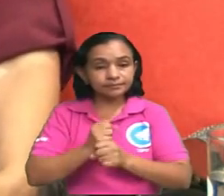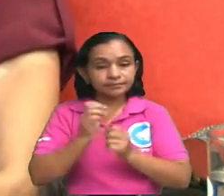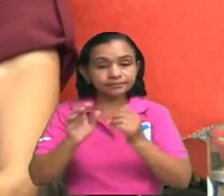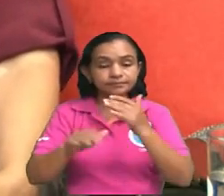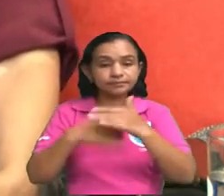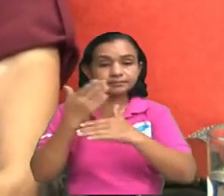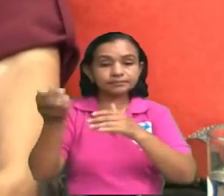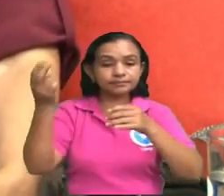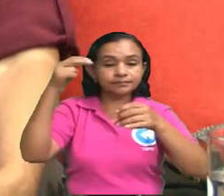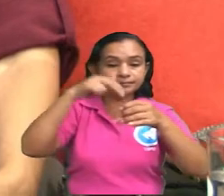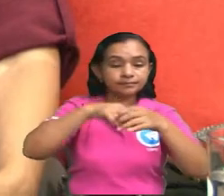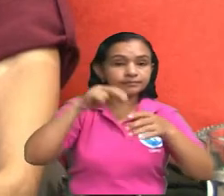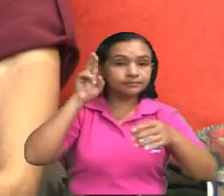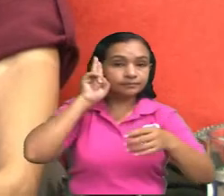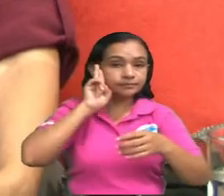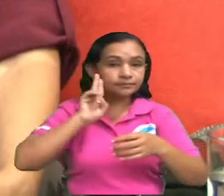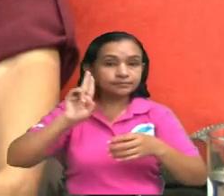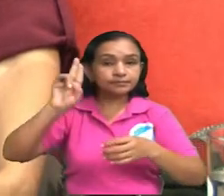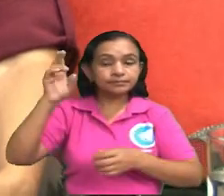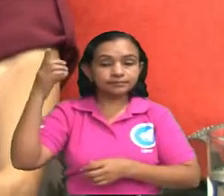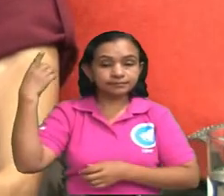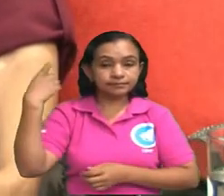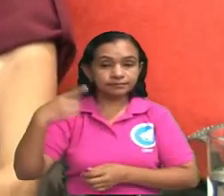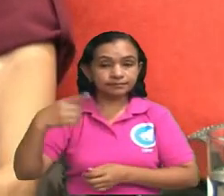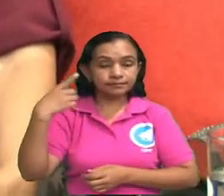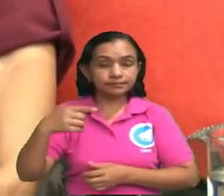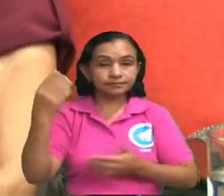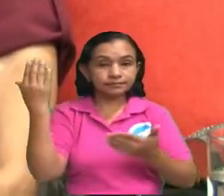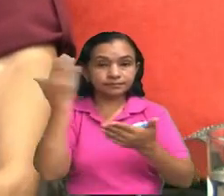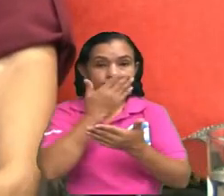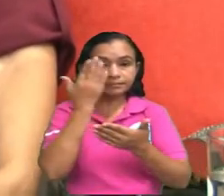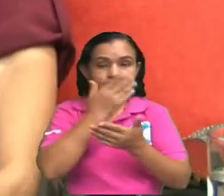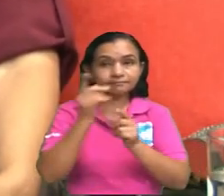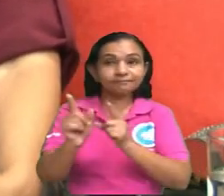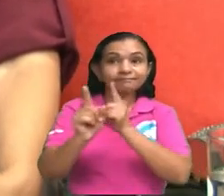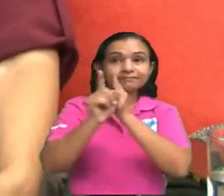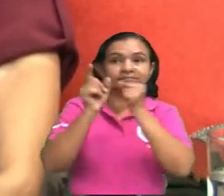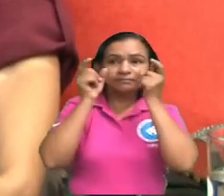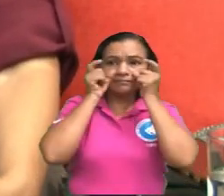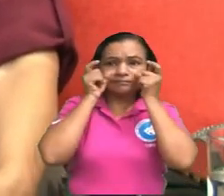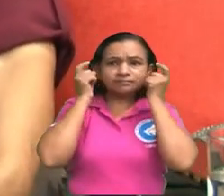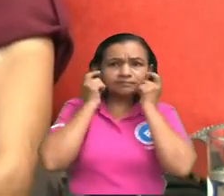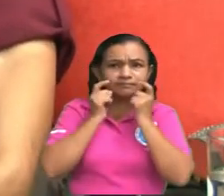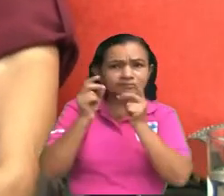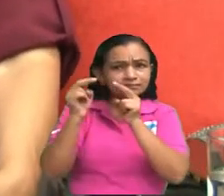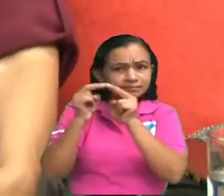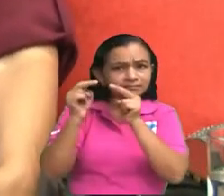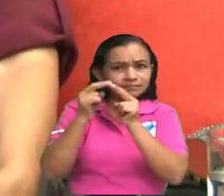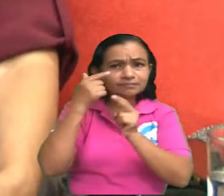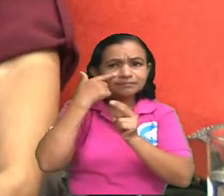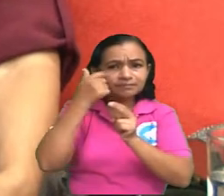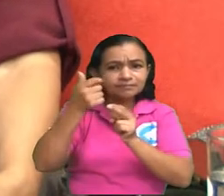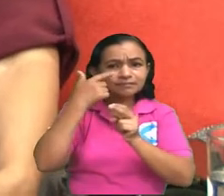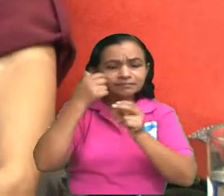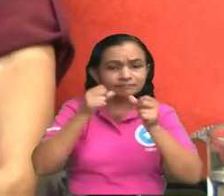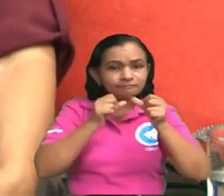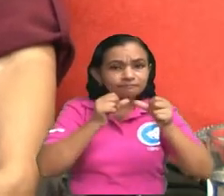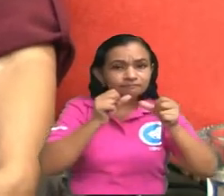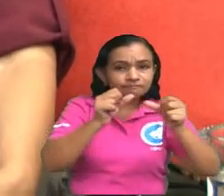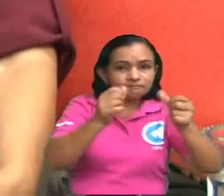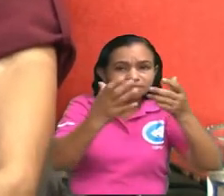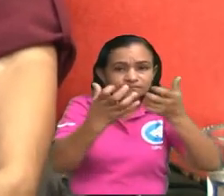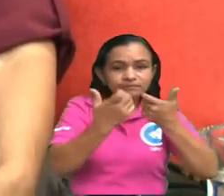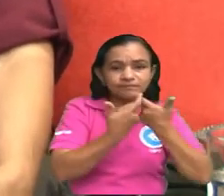universidad a estudiar Derecho, ahí se encuentra con el comandante Carlos Fonseca y comienza el proceso de